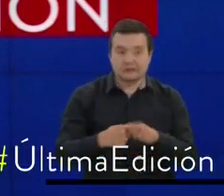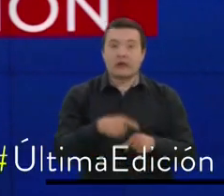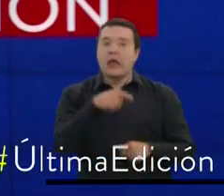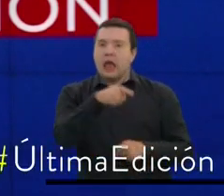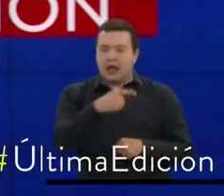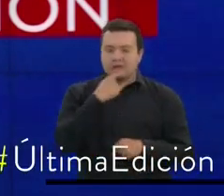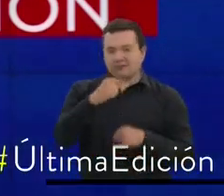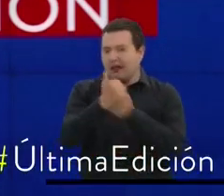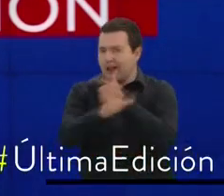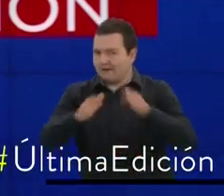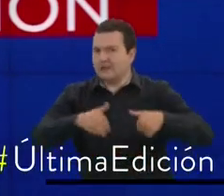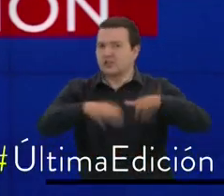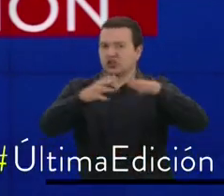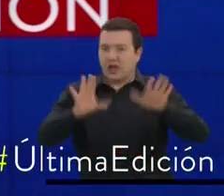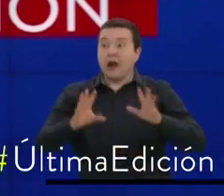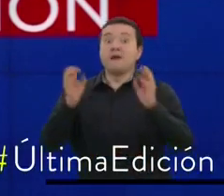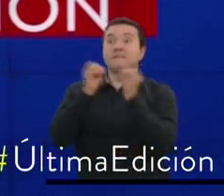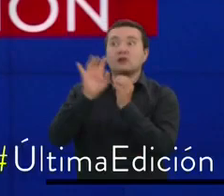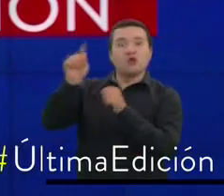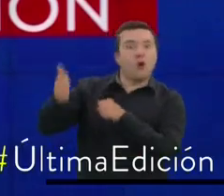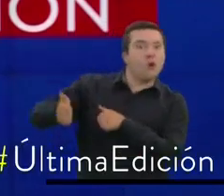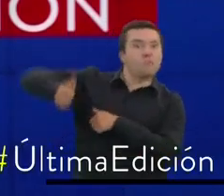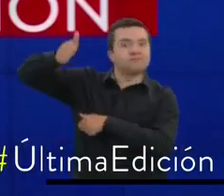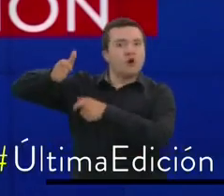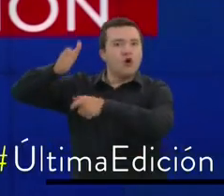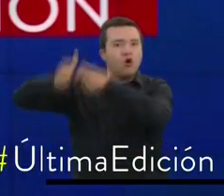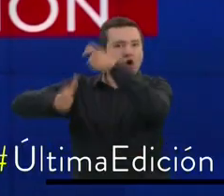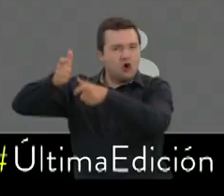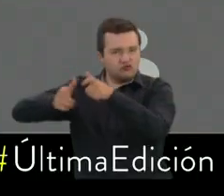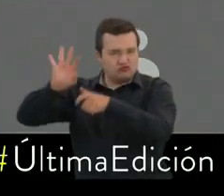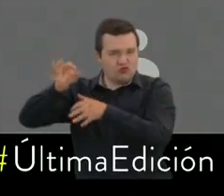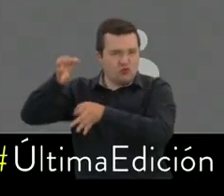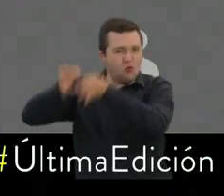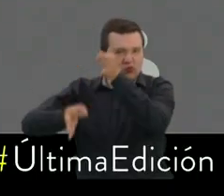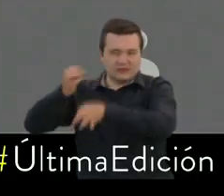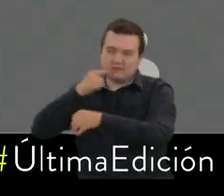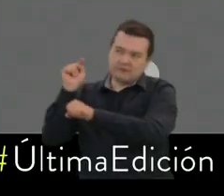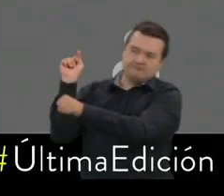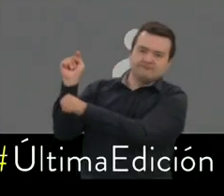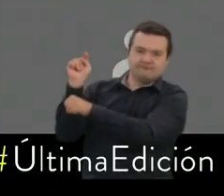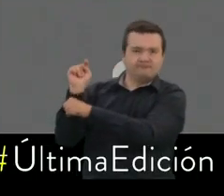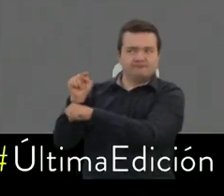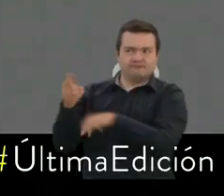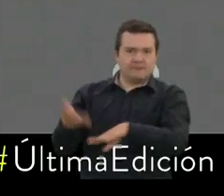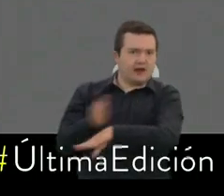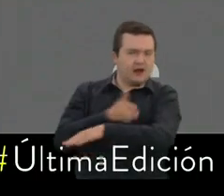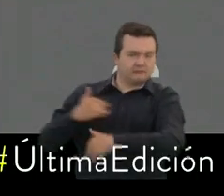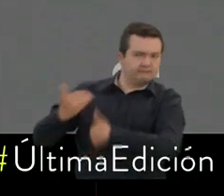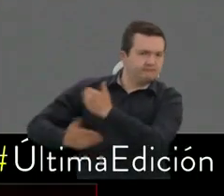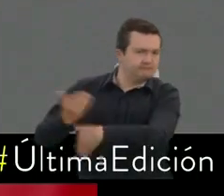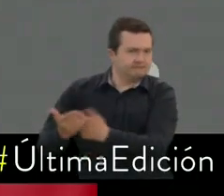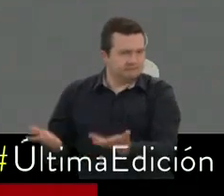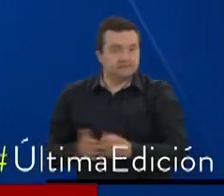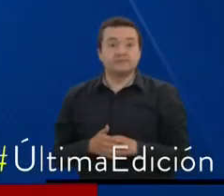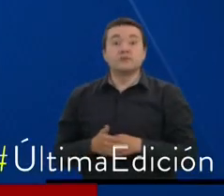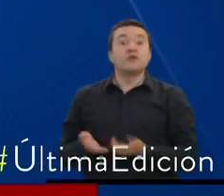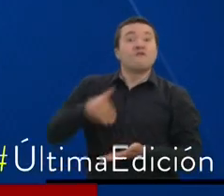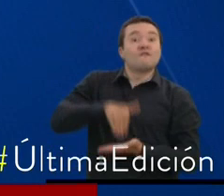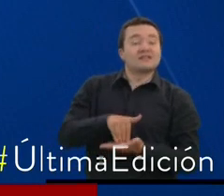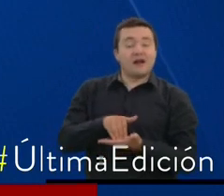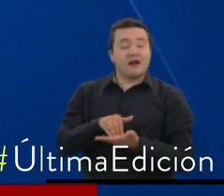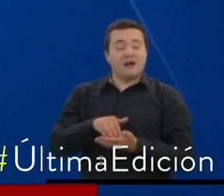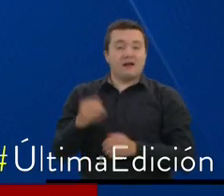dura crítica a la actuación de la Corte Suprema de Justicia. Por el respeto a la posición del fiscal Gabriel Jaimes frente a la detención